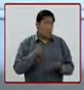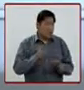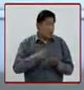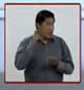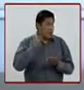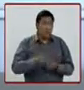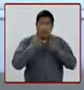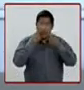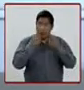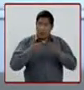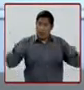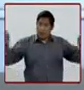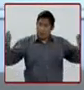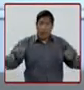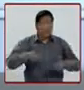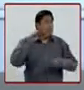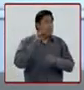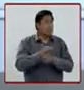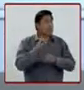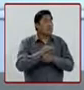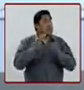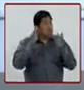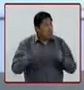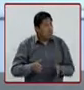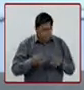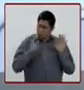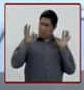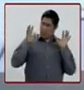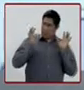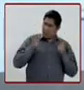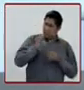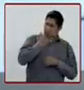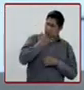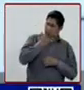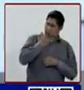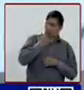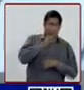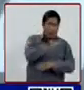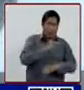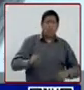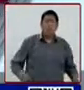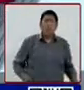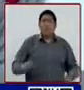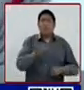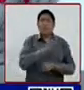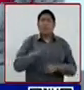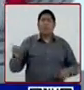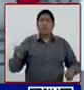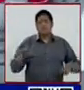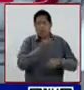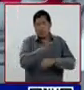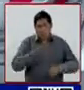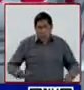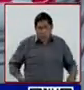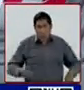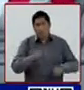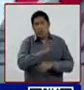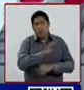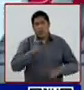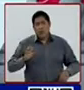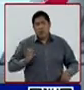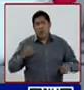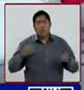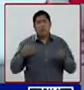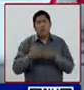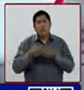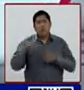Estas declaraciones de la ministra han generado repercusiones en el gobernador y también en el presidente del Comité Cívico Pro